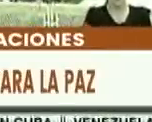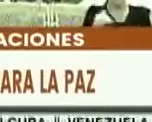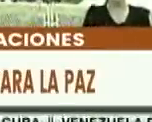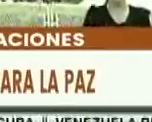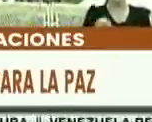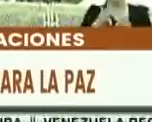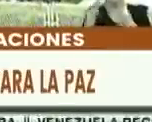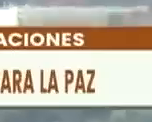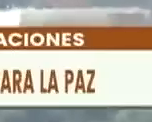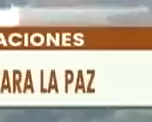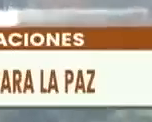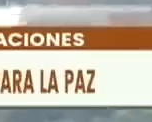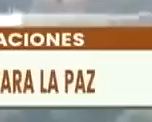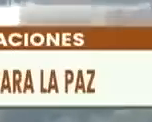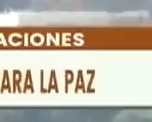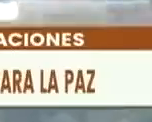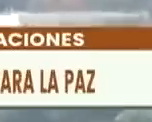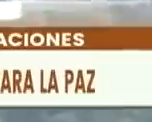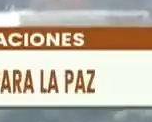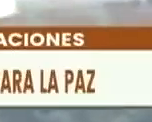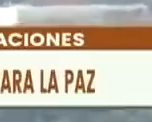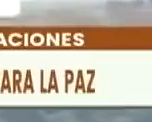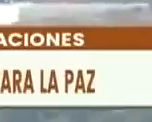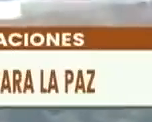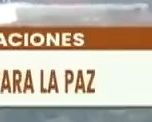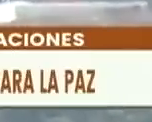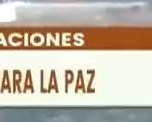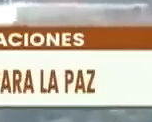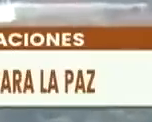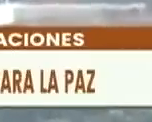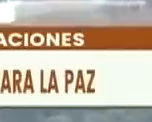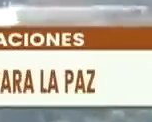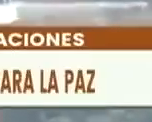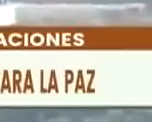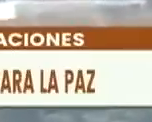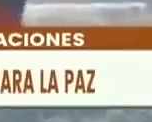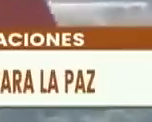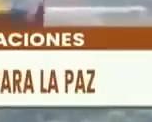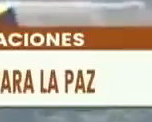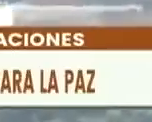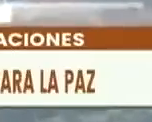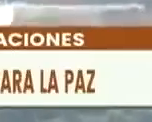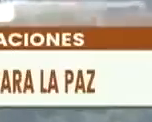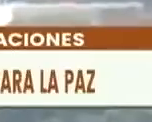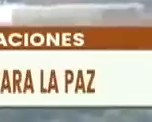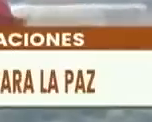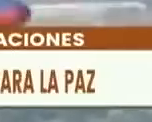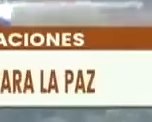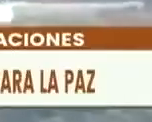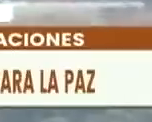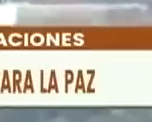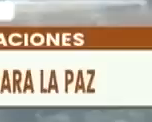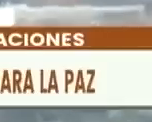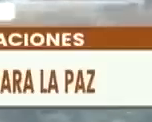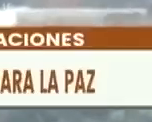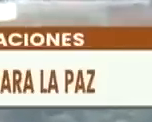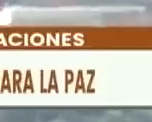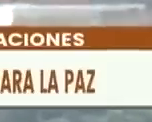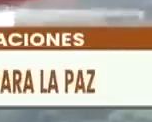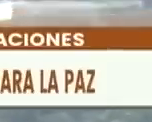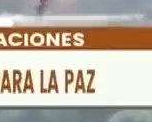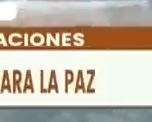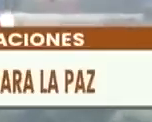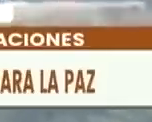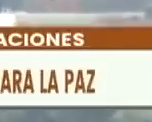acá, desde San Antonio del Táchira, y vamos a escuchar a los protagonistas, a los voceros que nos van a dar más información